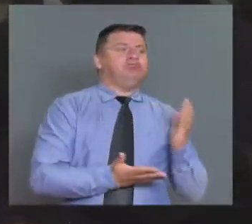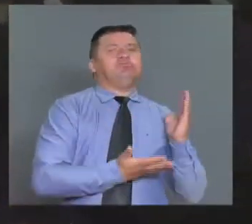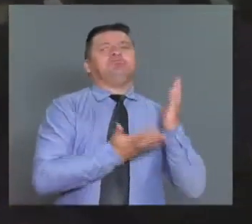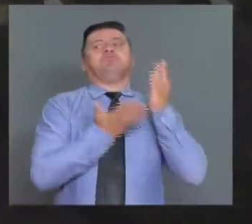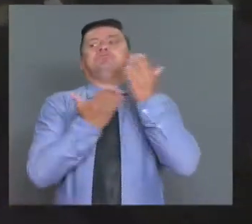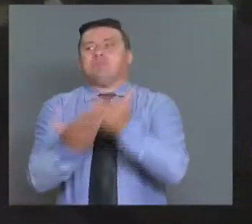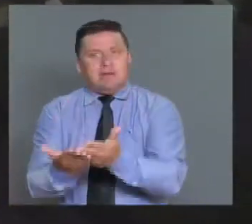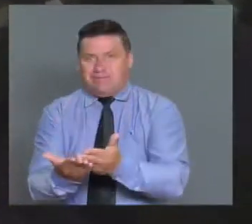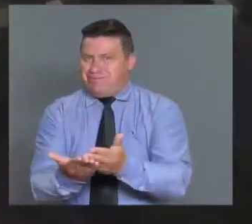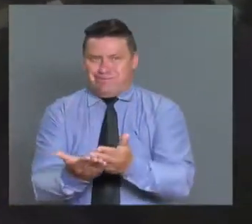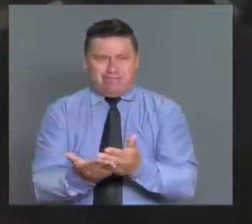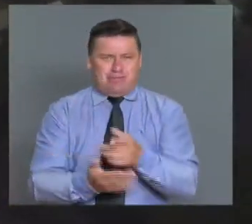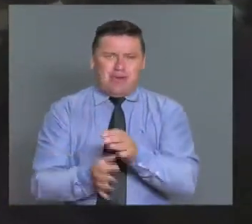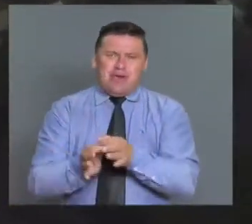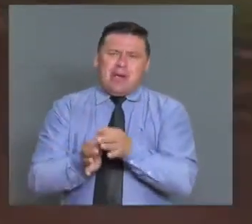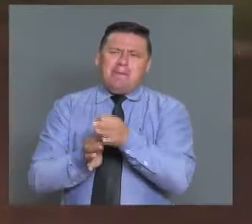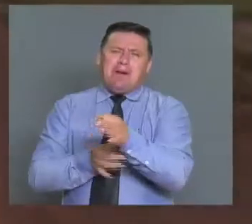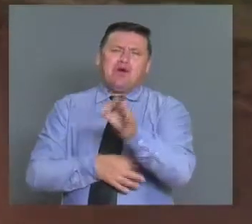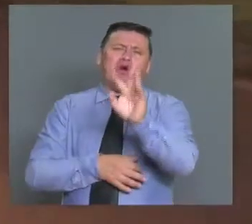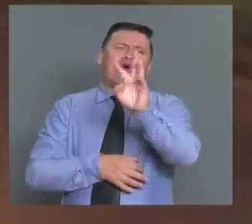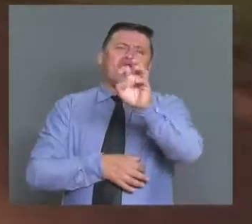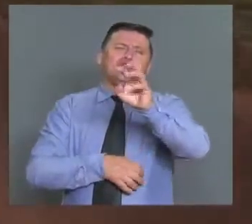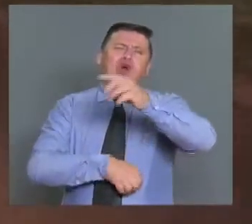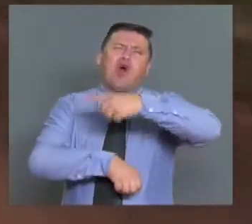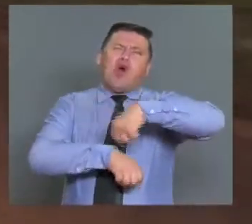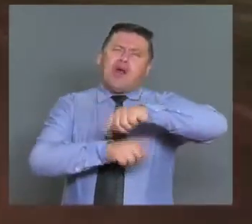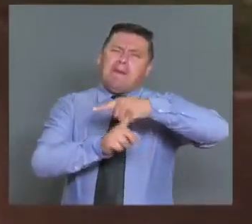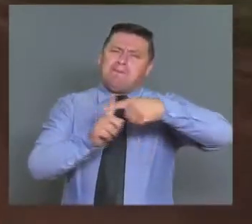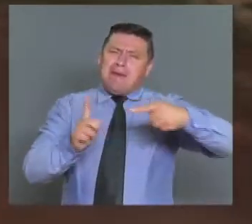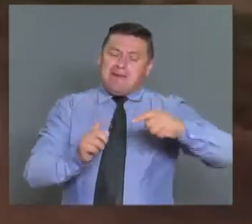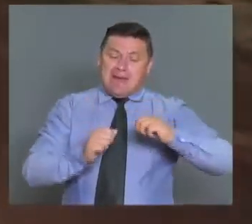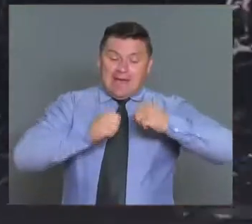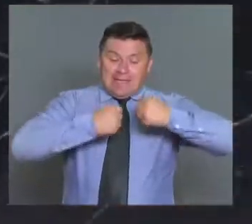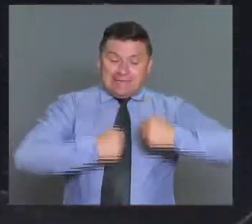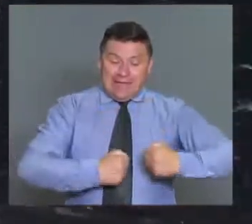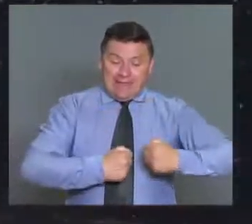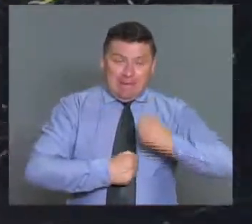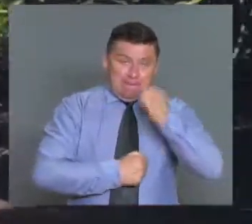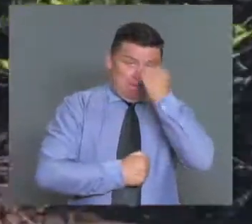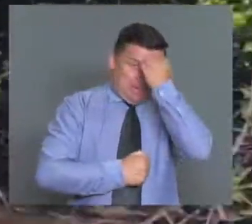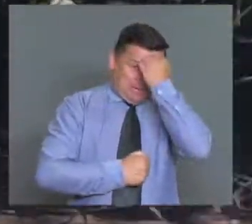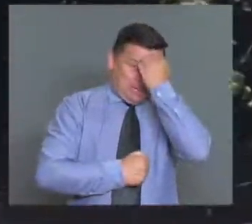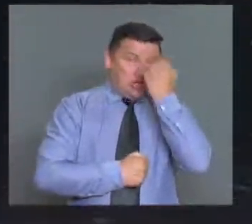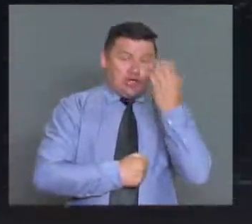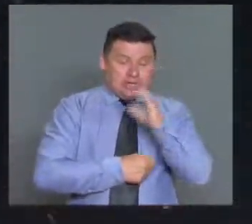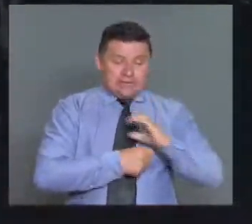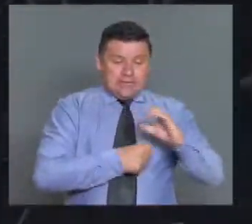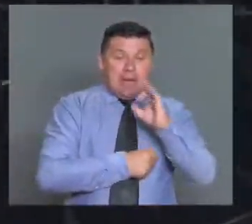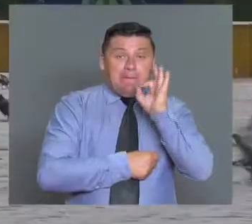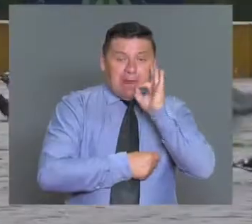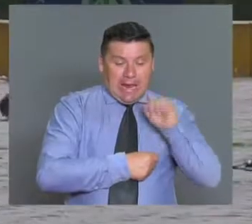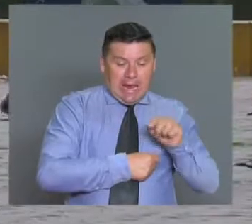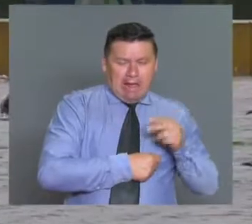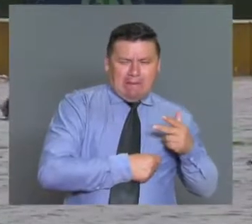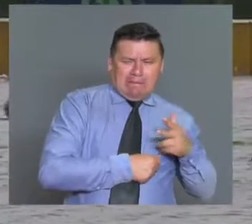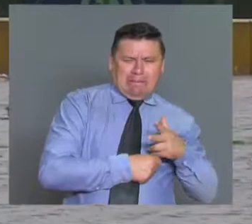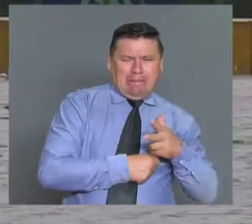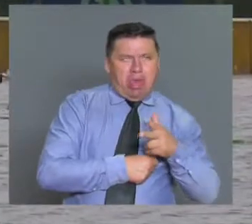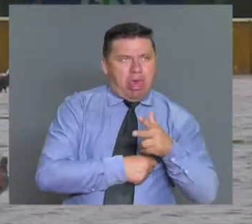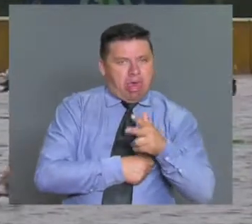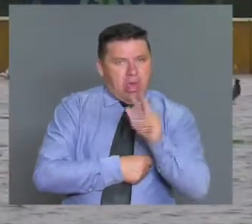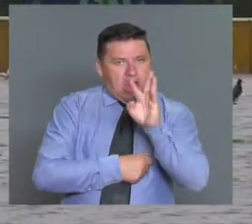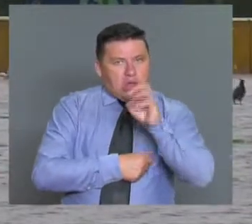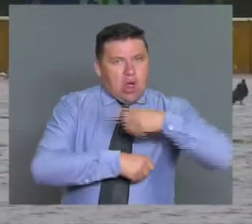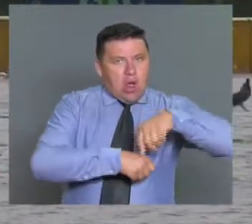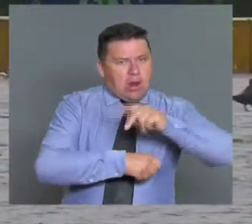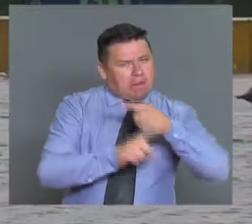un municipio que se halla a 8 horas y media de la sede principal del ESAP, que se encuentra en la ciudad de Villavicencio. Sin embargo,